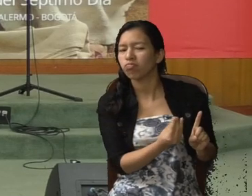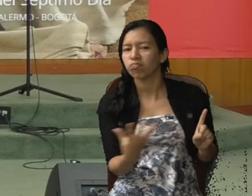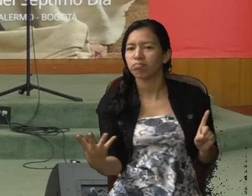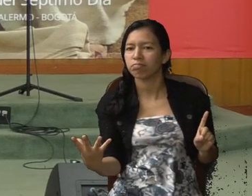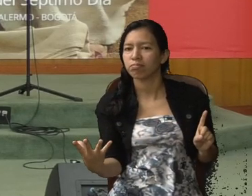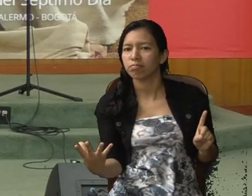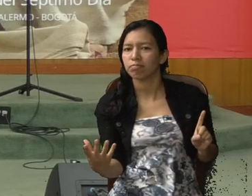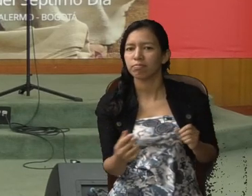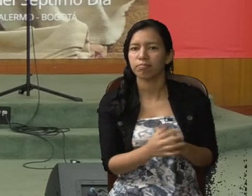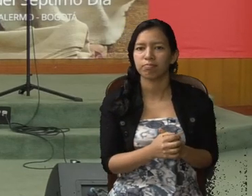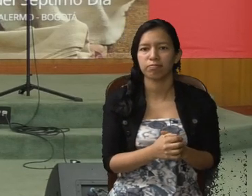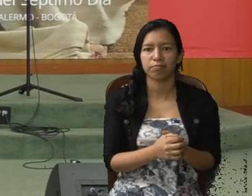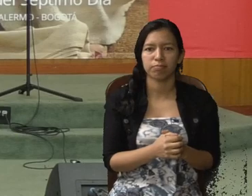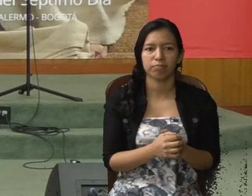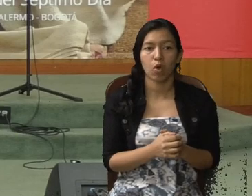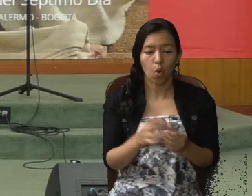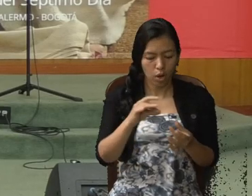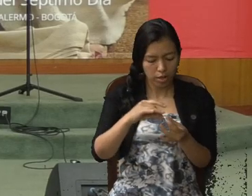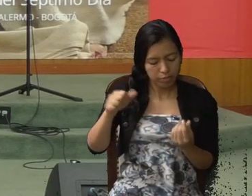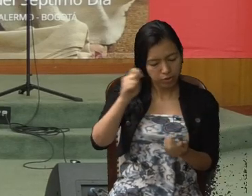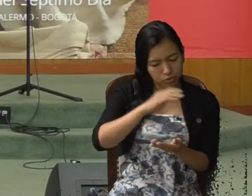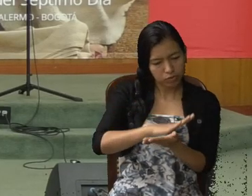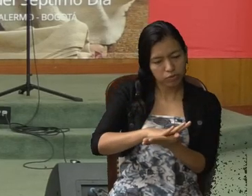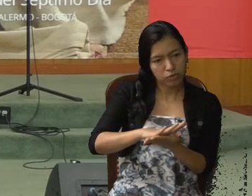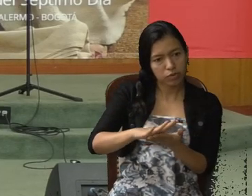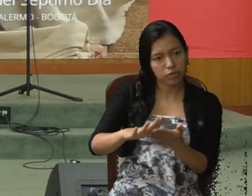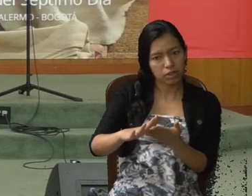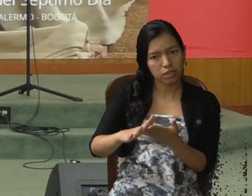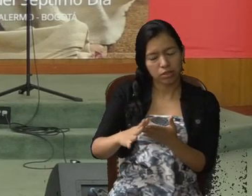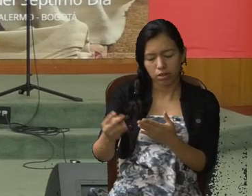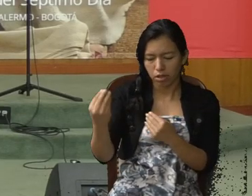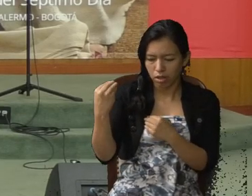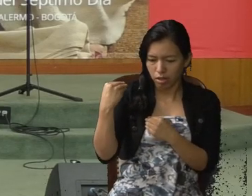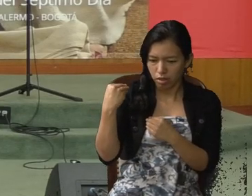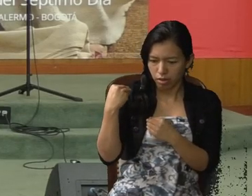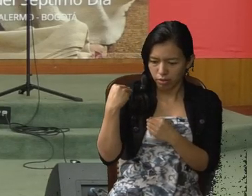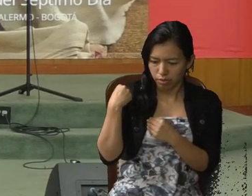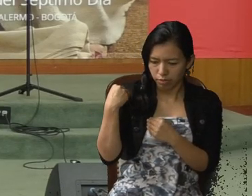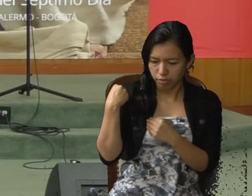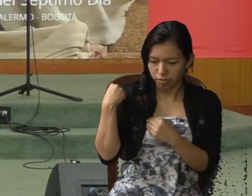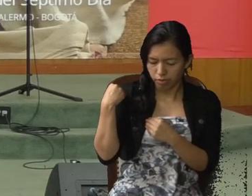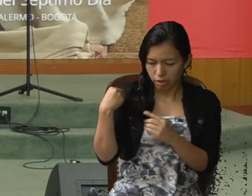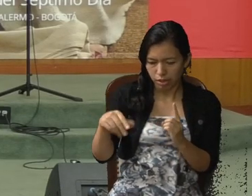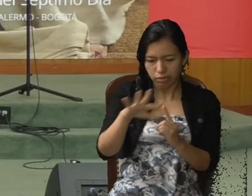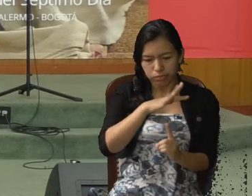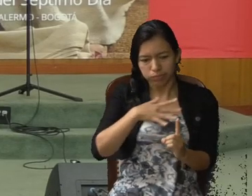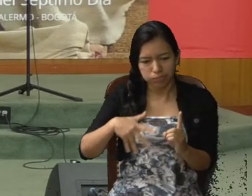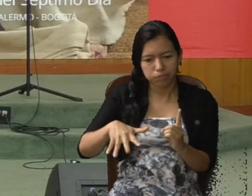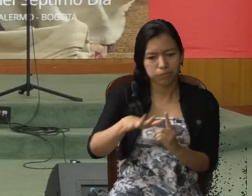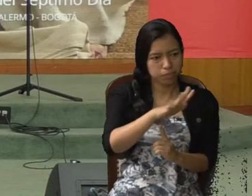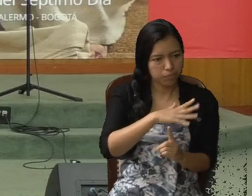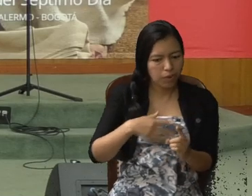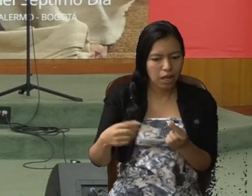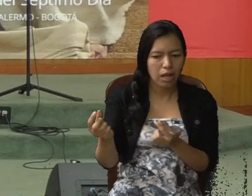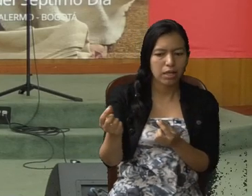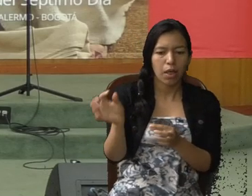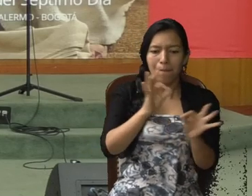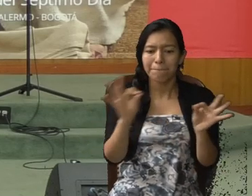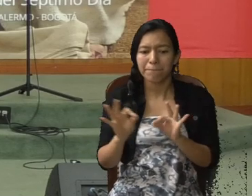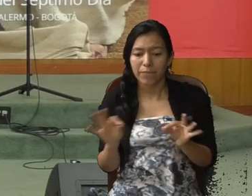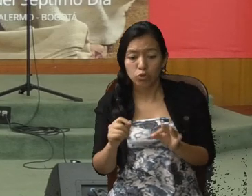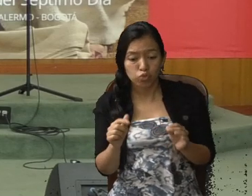¿Cuántas veces el Espíritu Santo te ha dicho, me estoy moviendo acá, estoy preparando el camino, porque necesito que